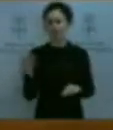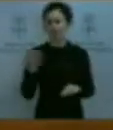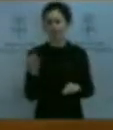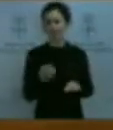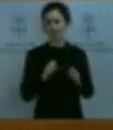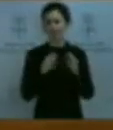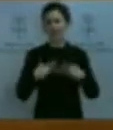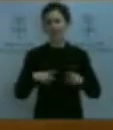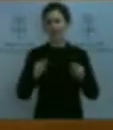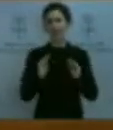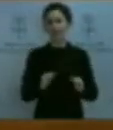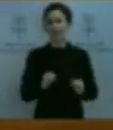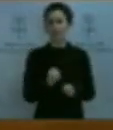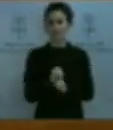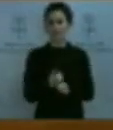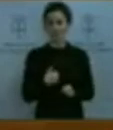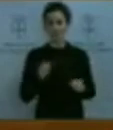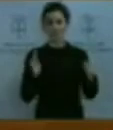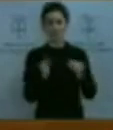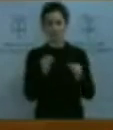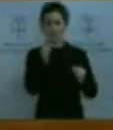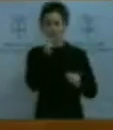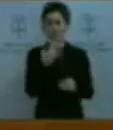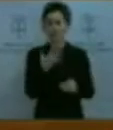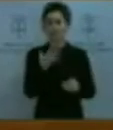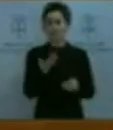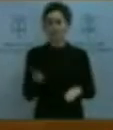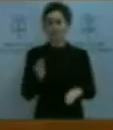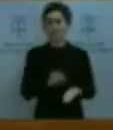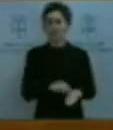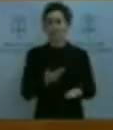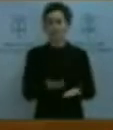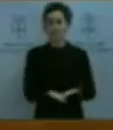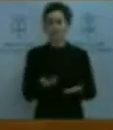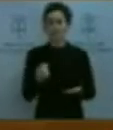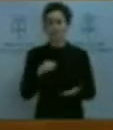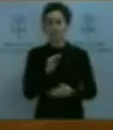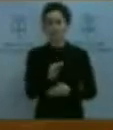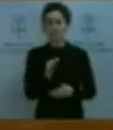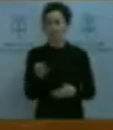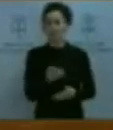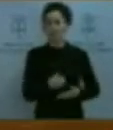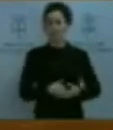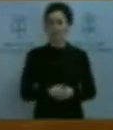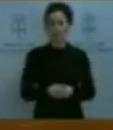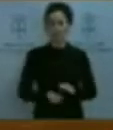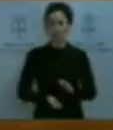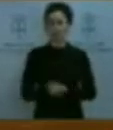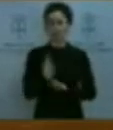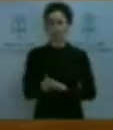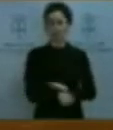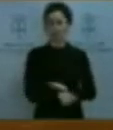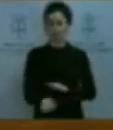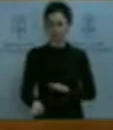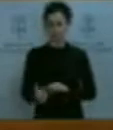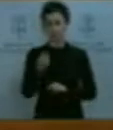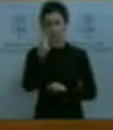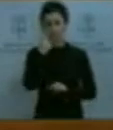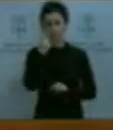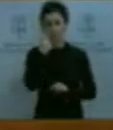eso. Incluso le pediría o le preguntaría si lo mantiene. Que fíjese que a lo mejor hasta lo mantiene, pero no lo podrá